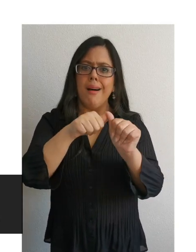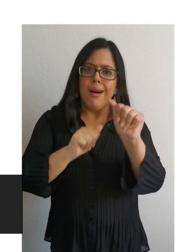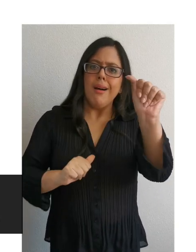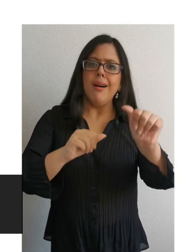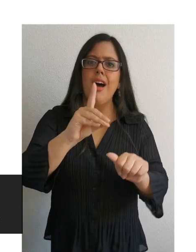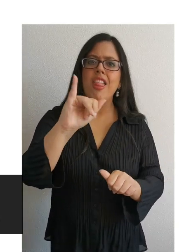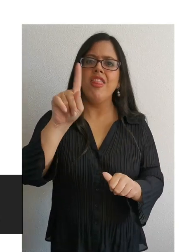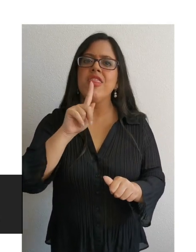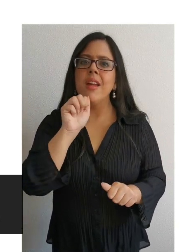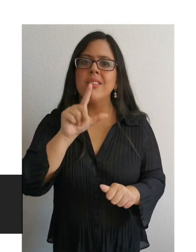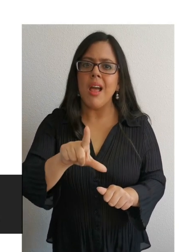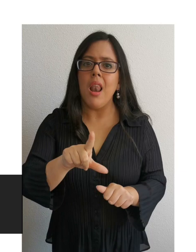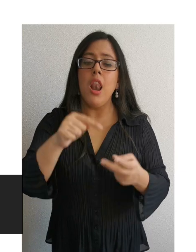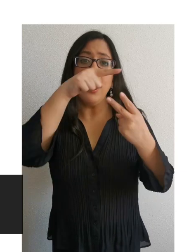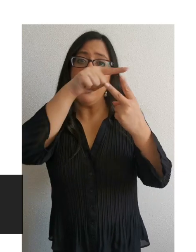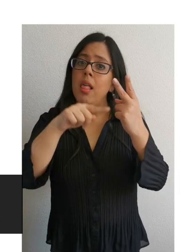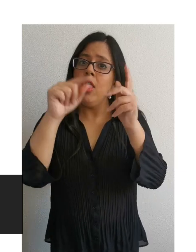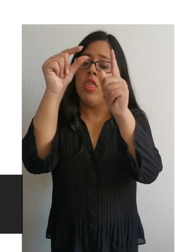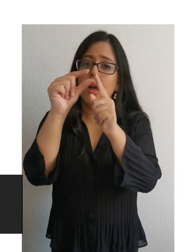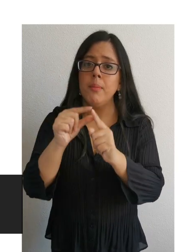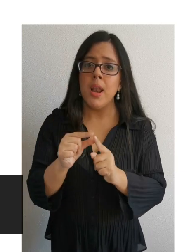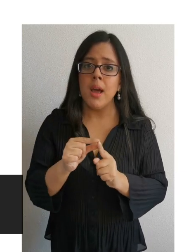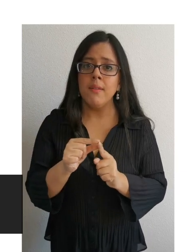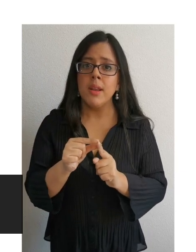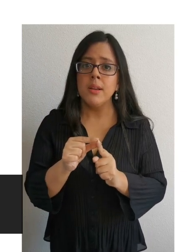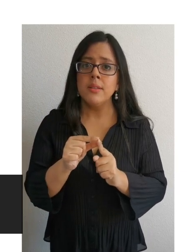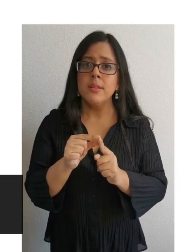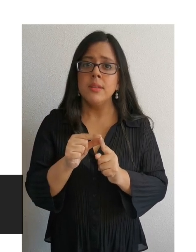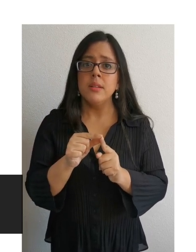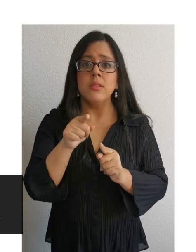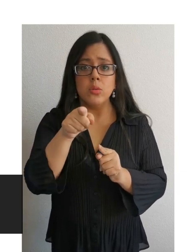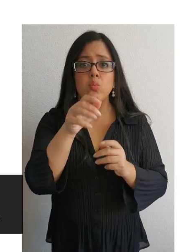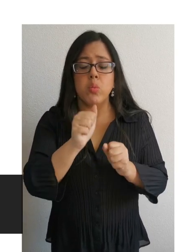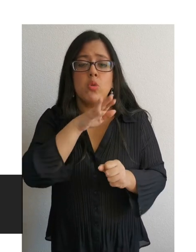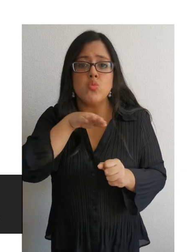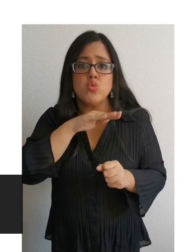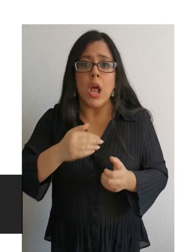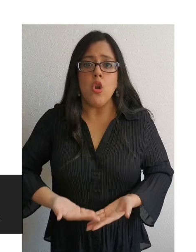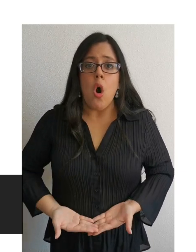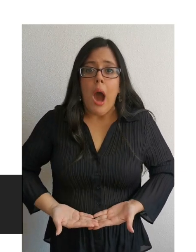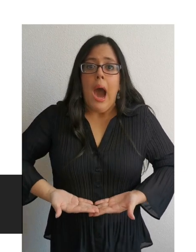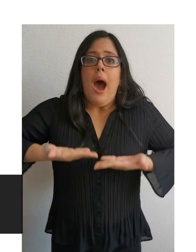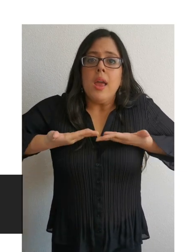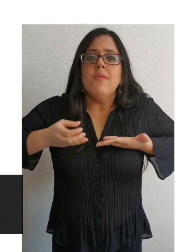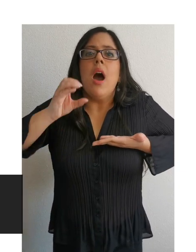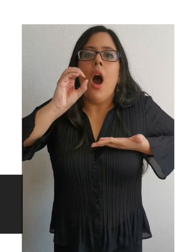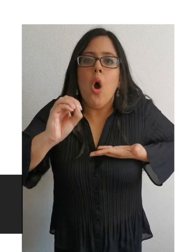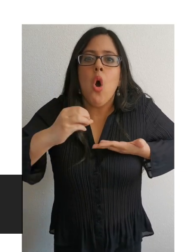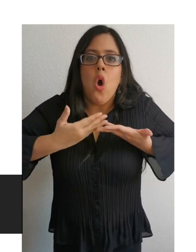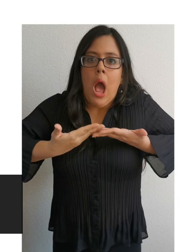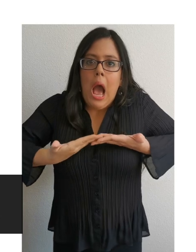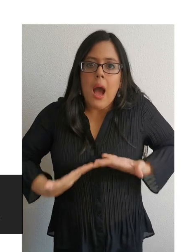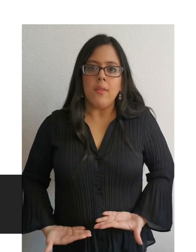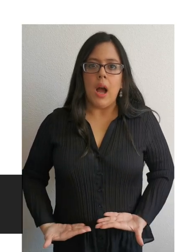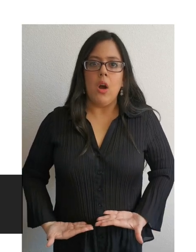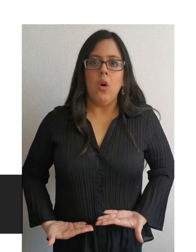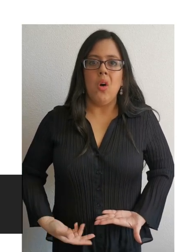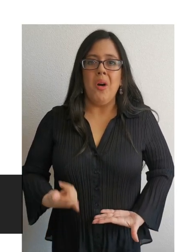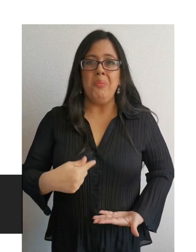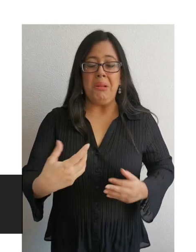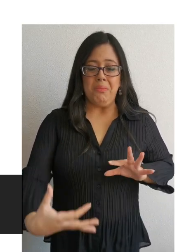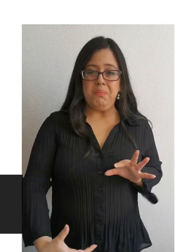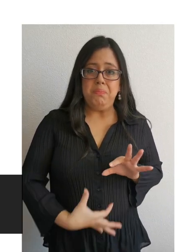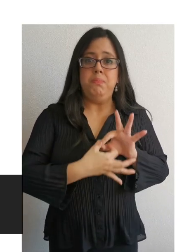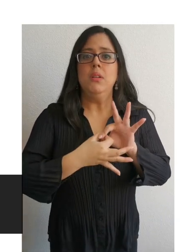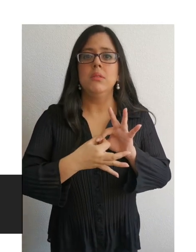términos, proximal y distal, o los ocupas en miembros superiores o en miembros inferiores, para